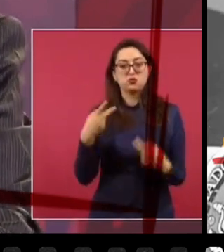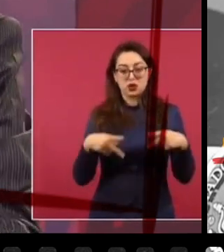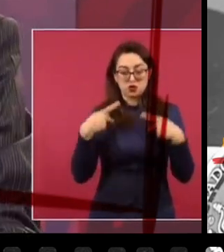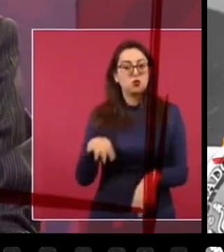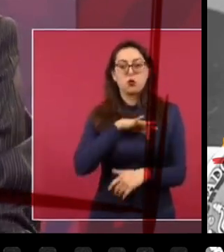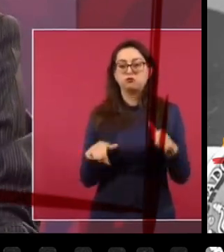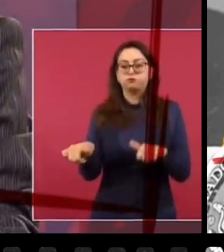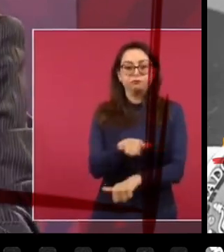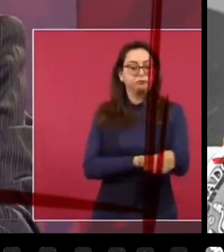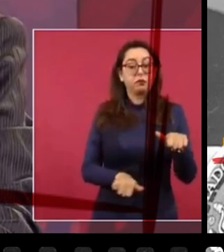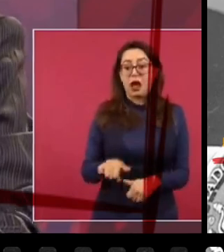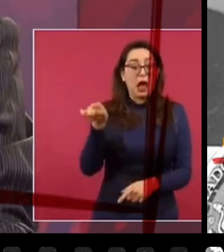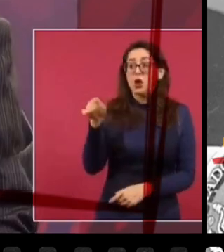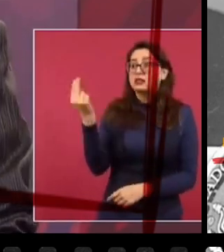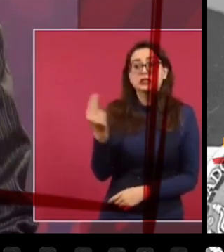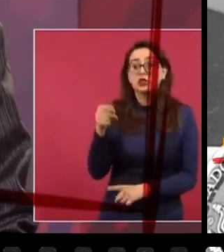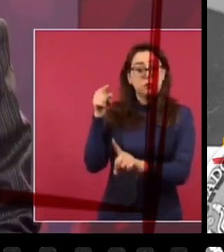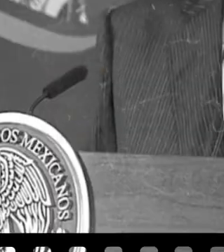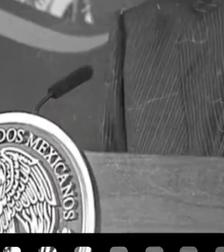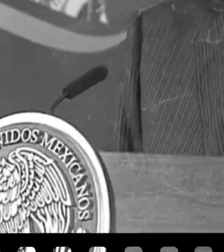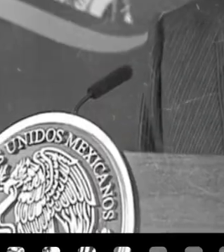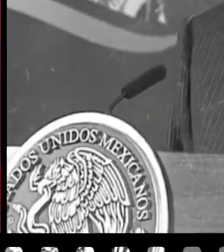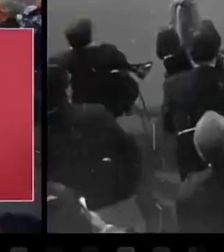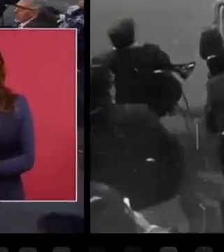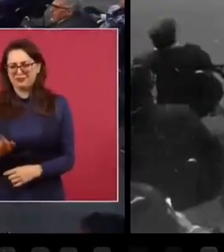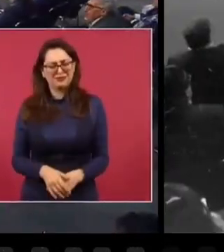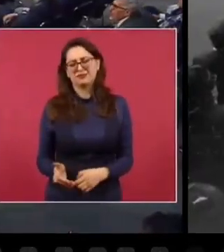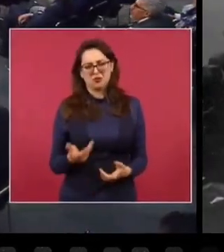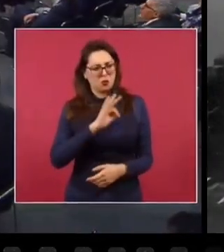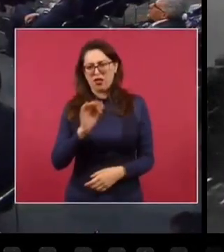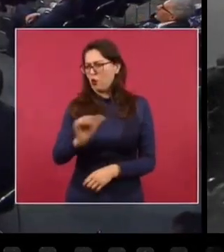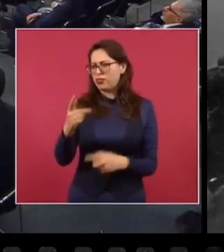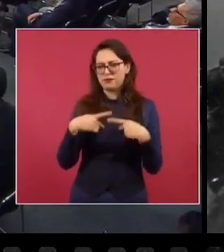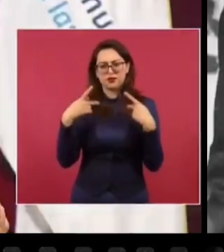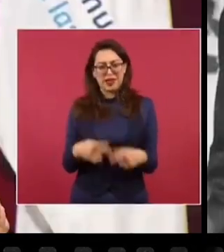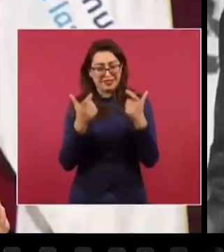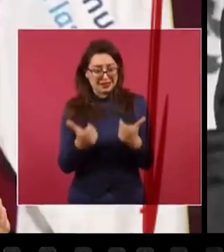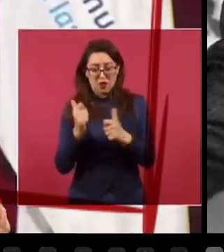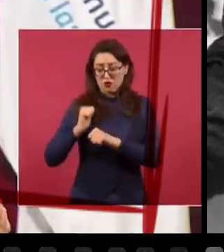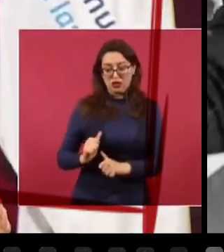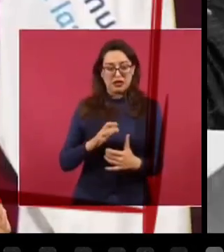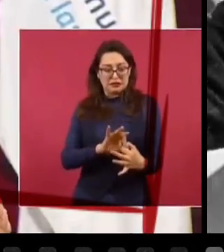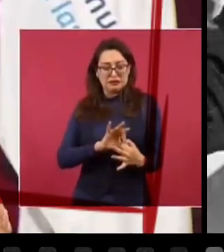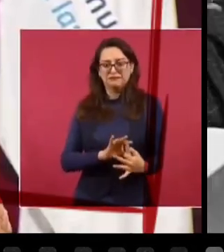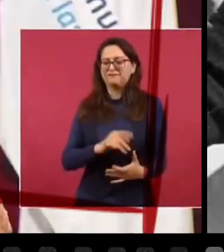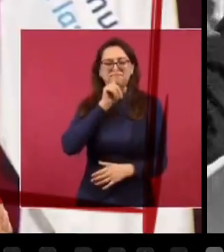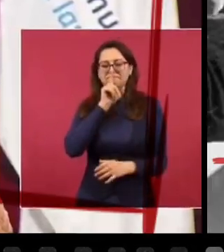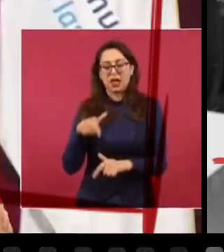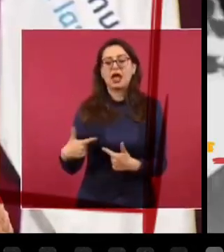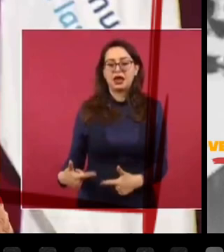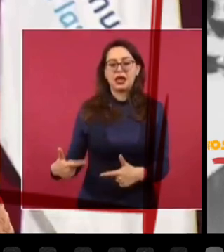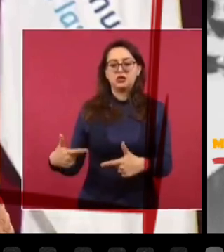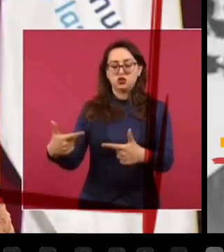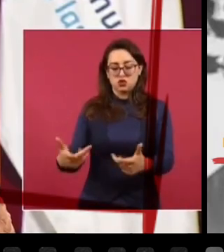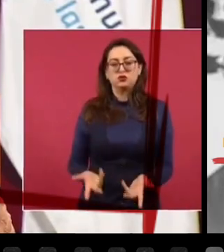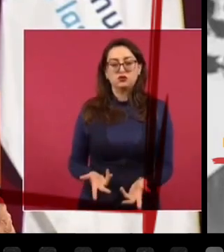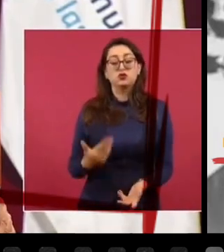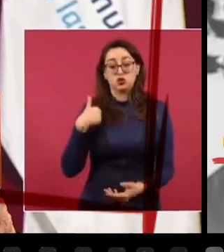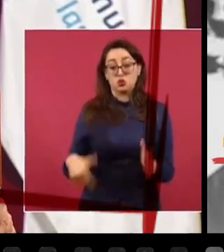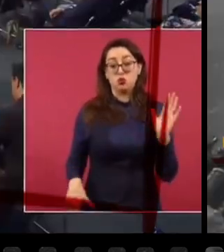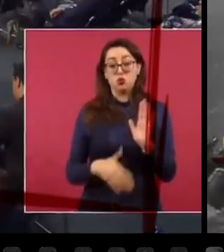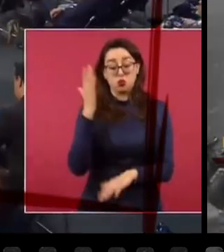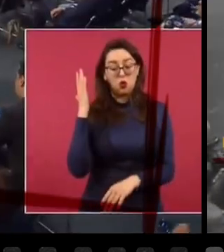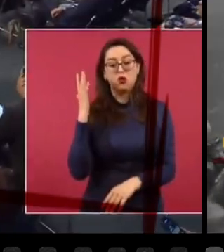y no caer en el necesariato y no tener mucho apego ni al poder ni al dinero. Y los que están, los que vienen, ahora que voy a los actos,